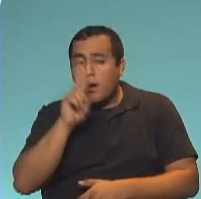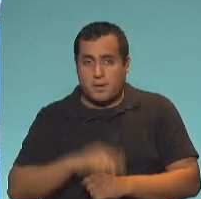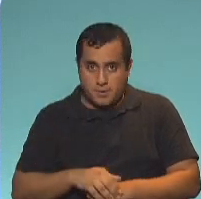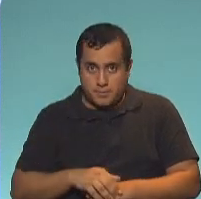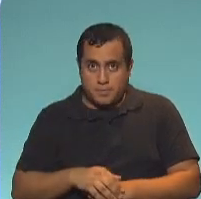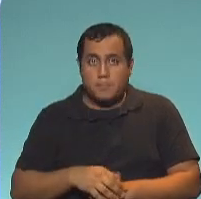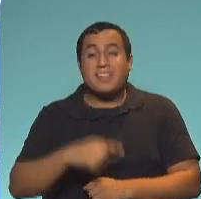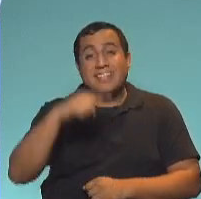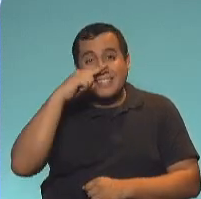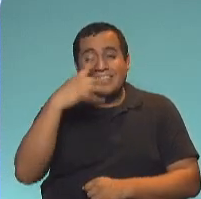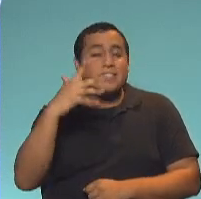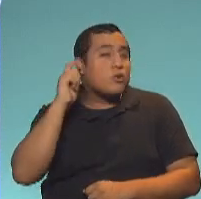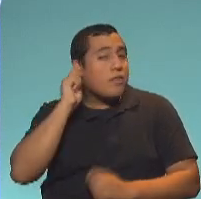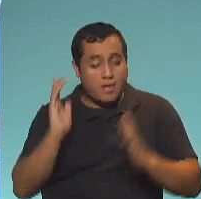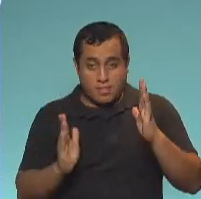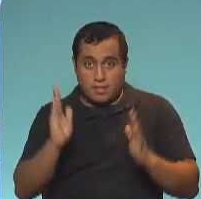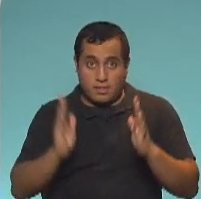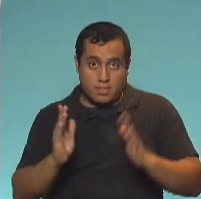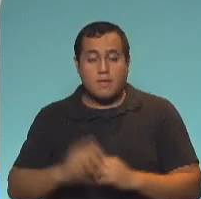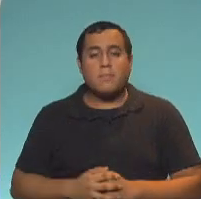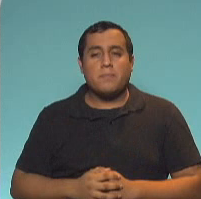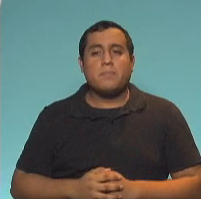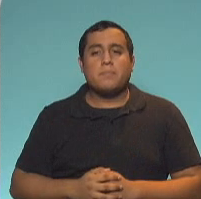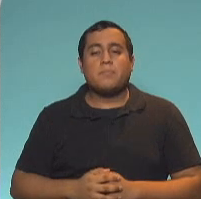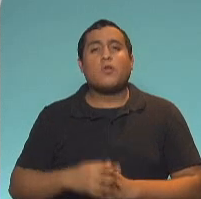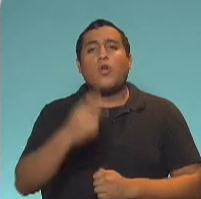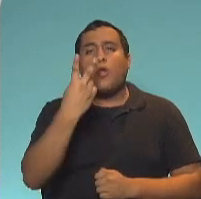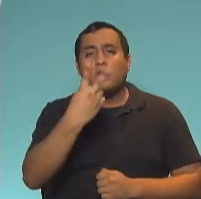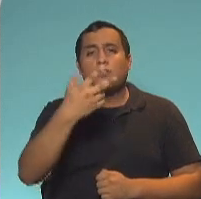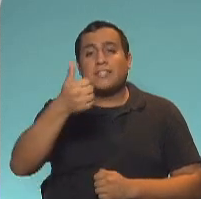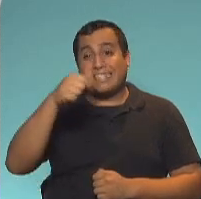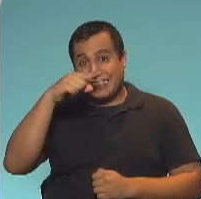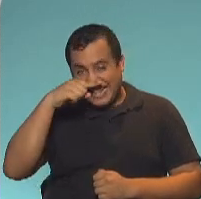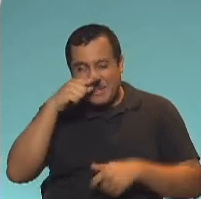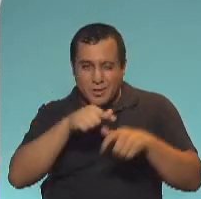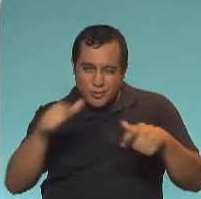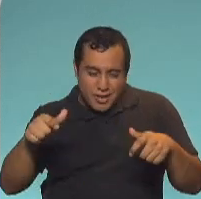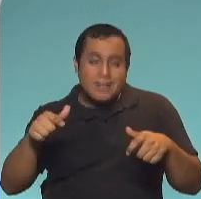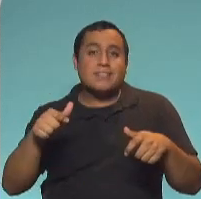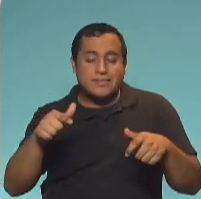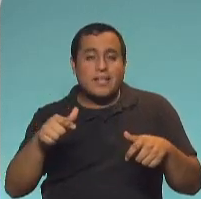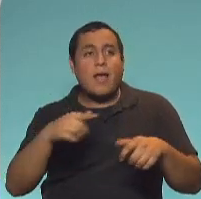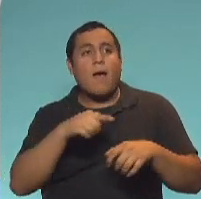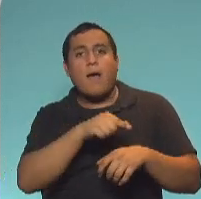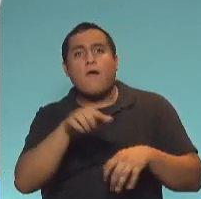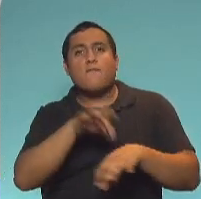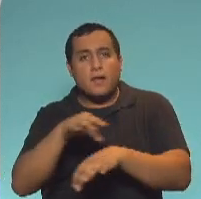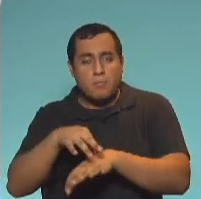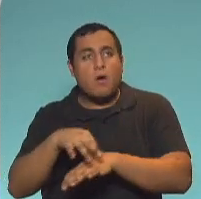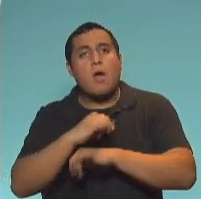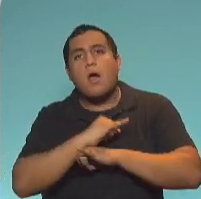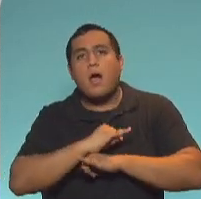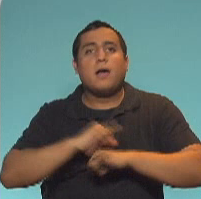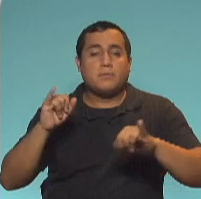75 años la edad 267 de estos pacientes comunicaron por notificación